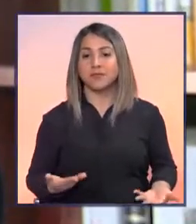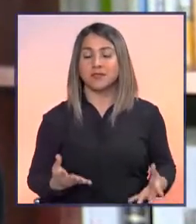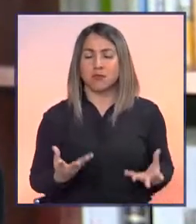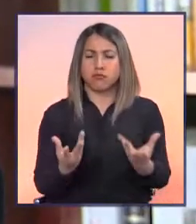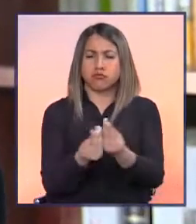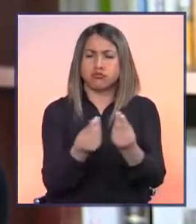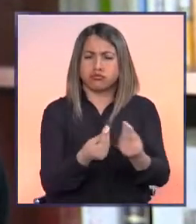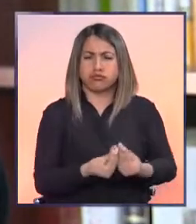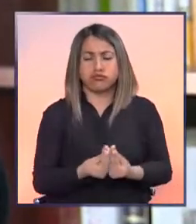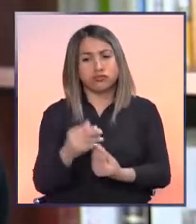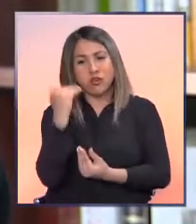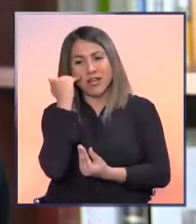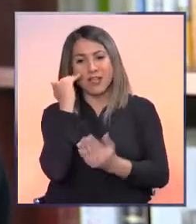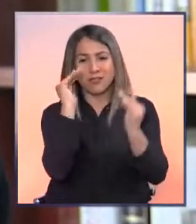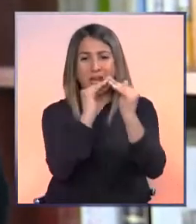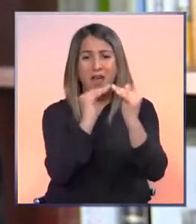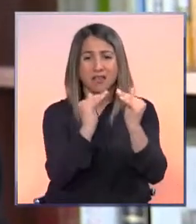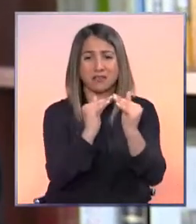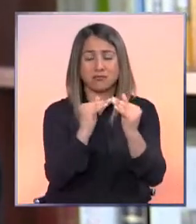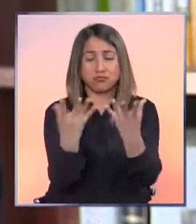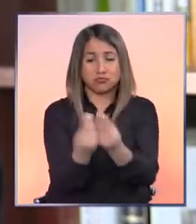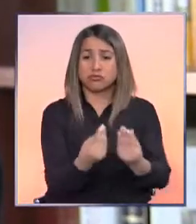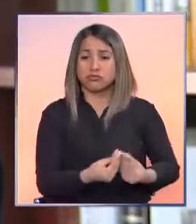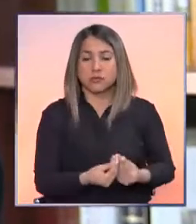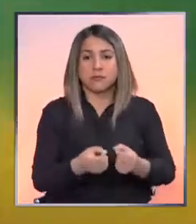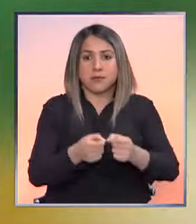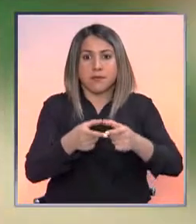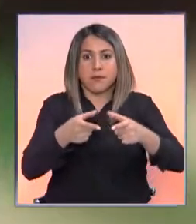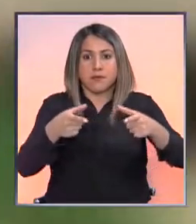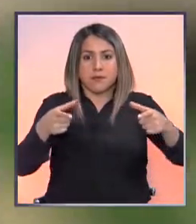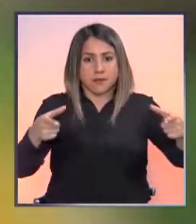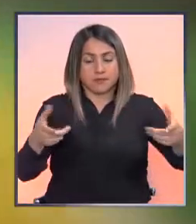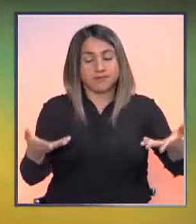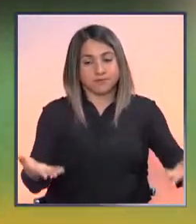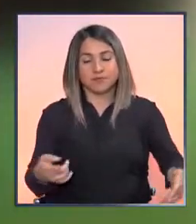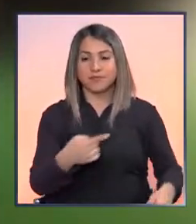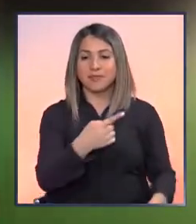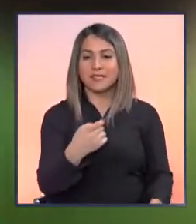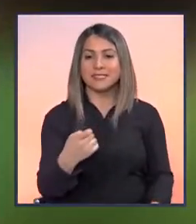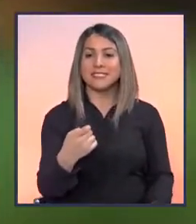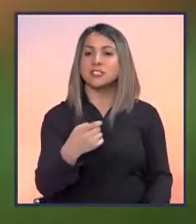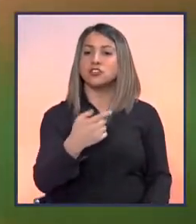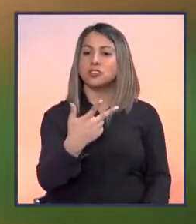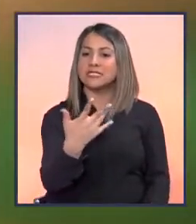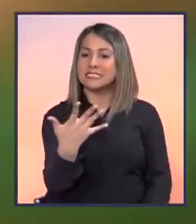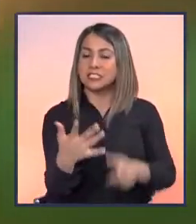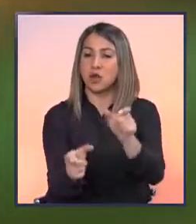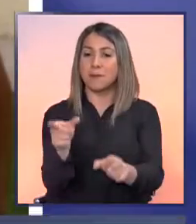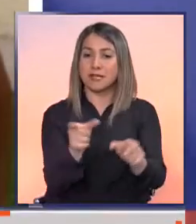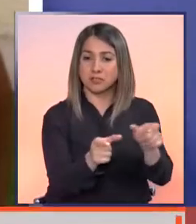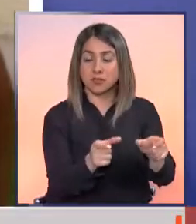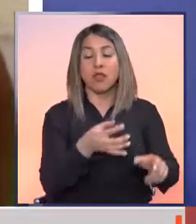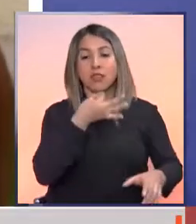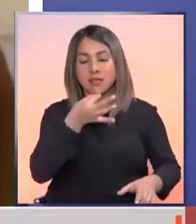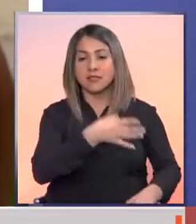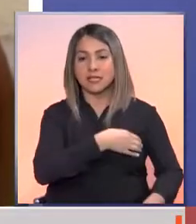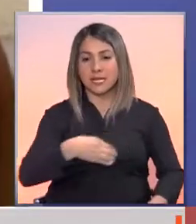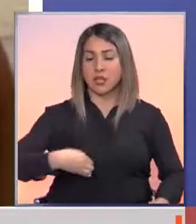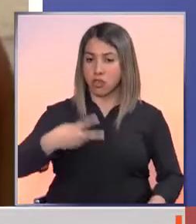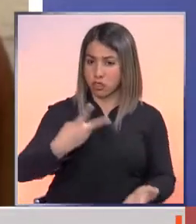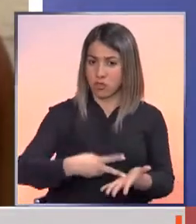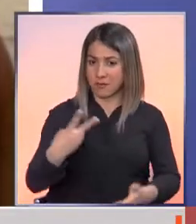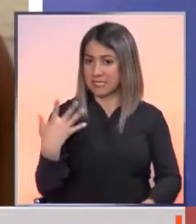de niños ha ido incrementándose las 185 muertes reconocidas por el gobierno desde el año 2005